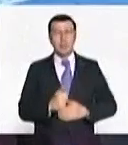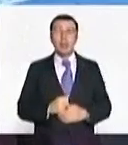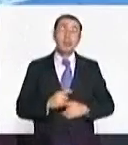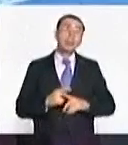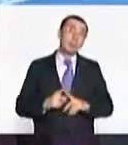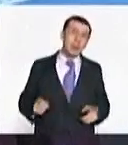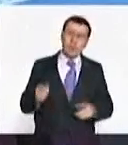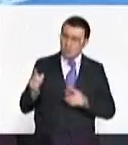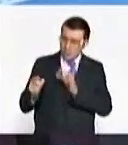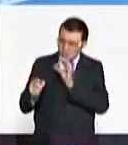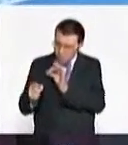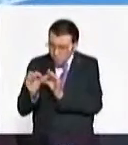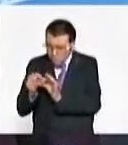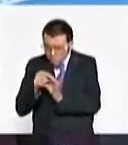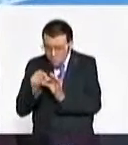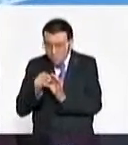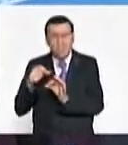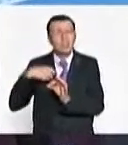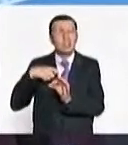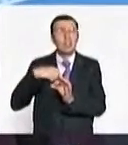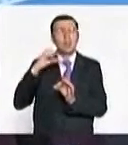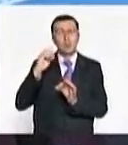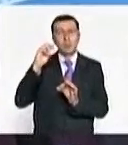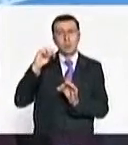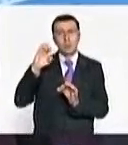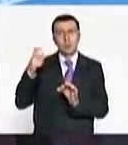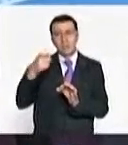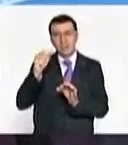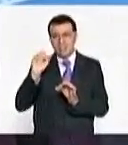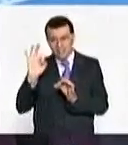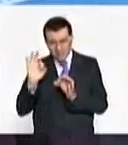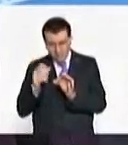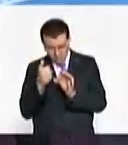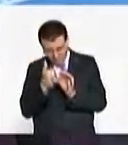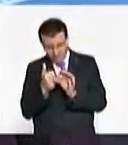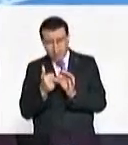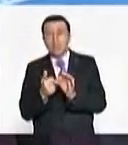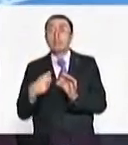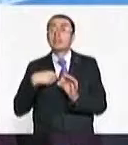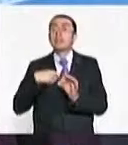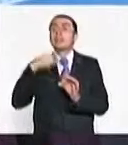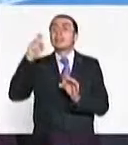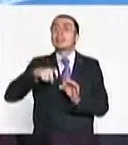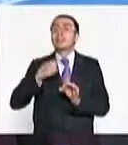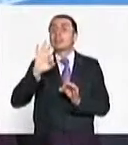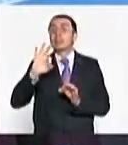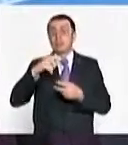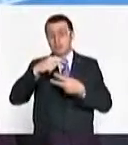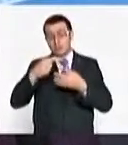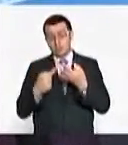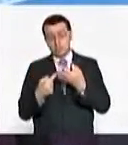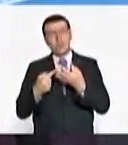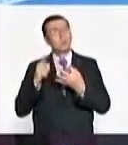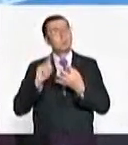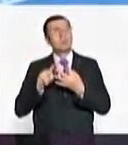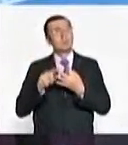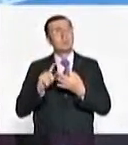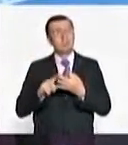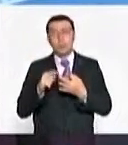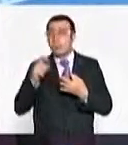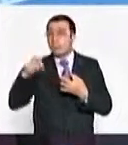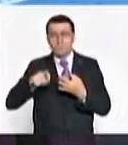tiene la cápsula que tú te estás tomando, porque para que el omega 3 sirva tiene que tener tres condiciones mínimas. El problema es que sea